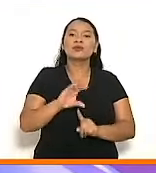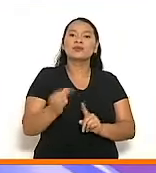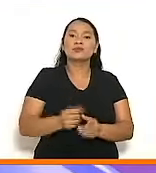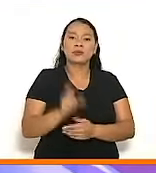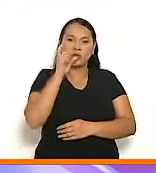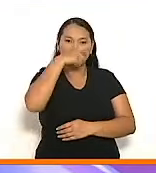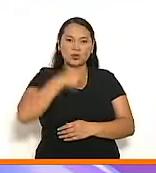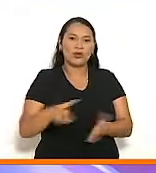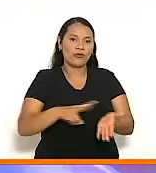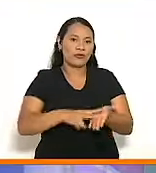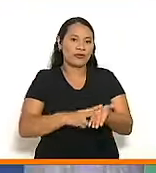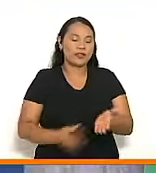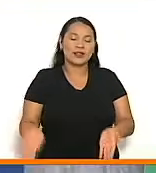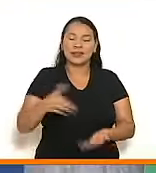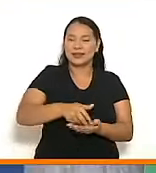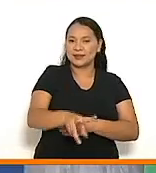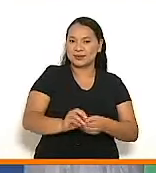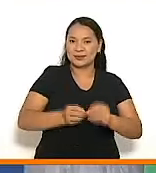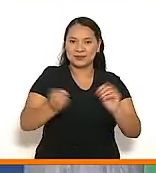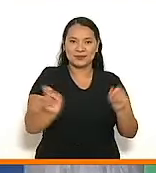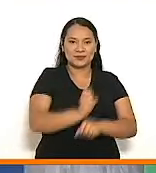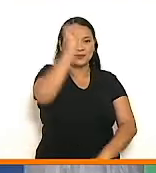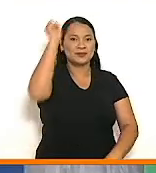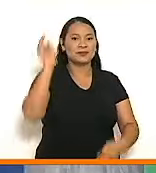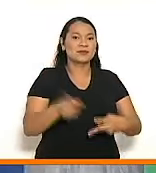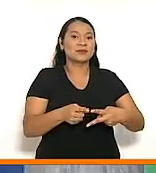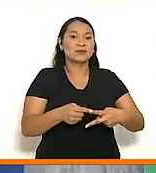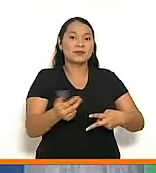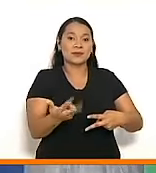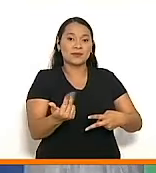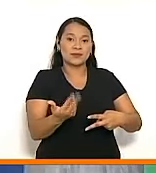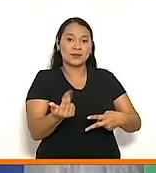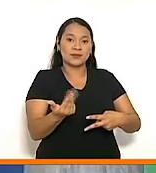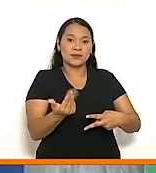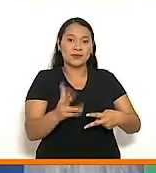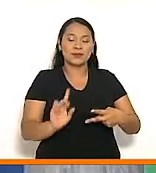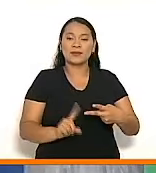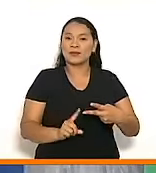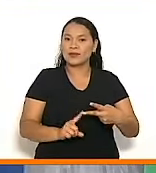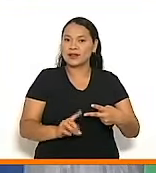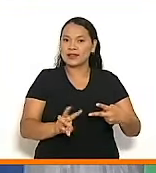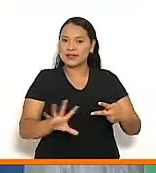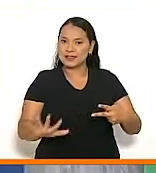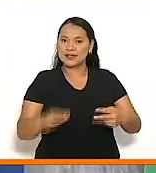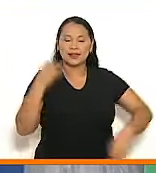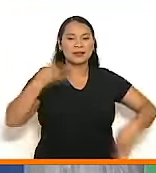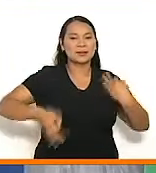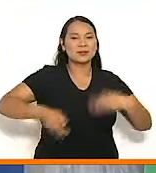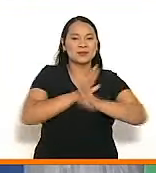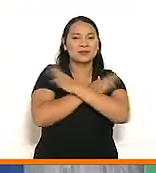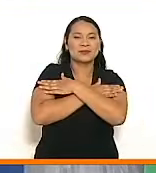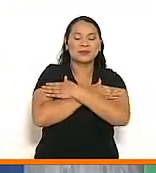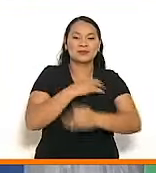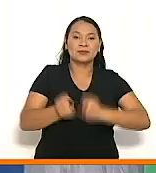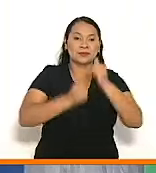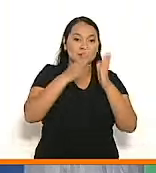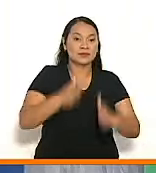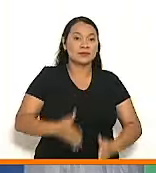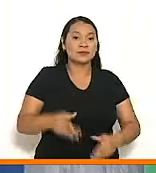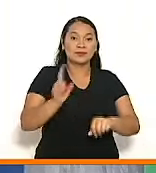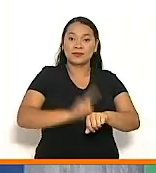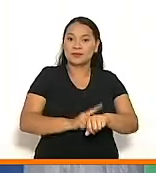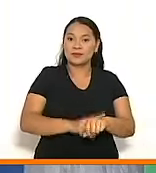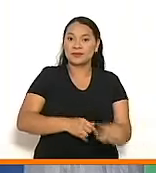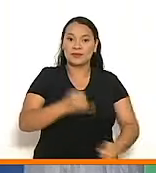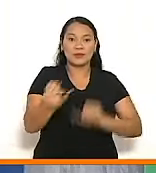mucho gusto, repito. En posición 1, 13. En posición 2, 65. Felicidades, queridos jugadores. Es momento de